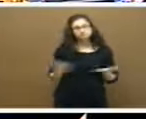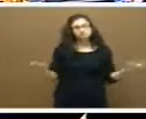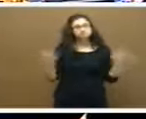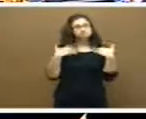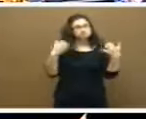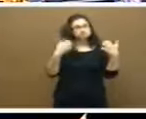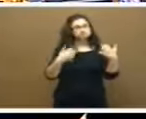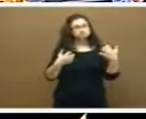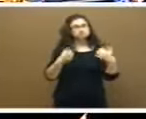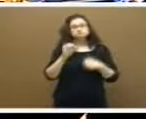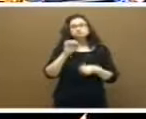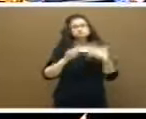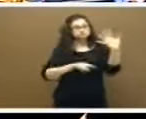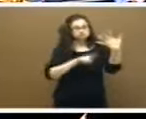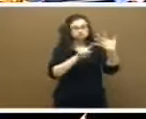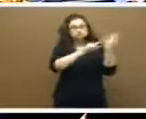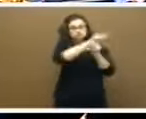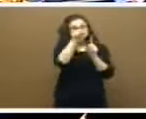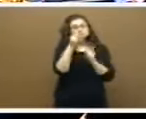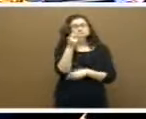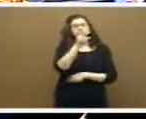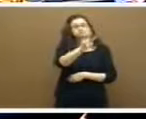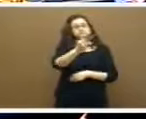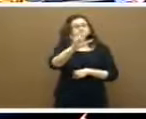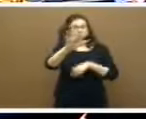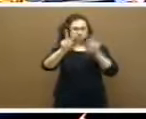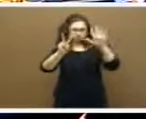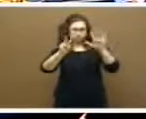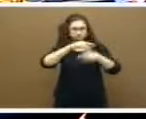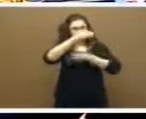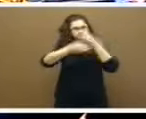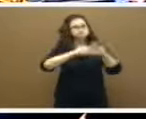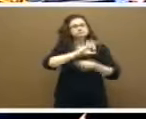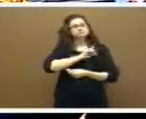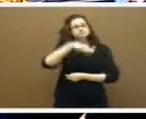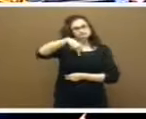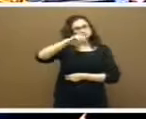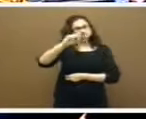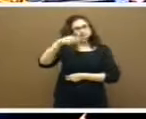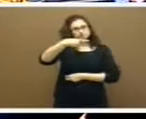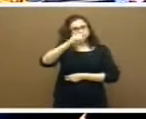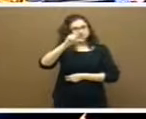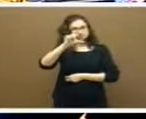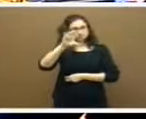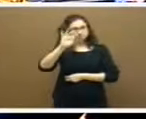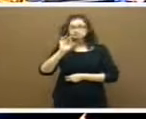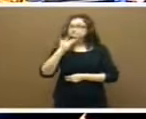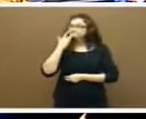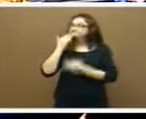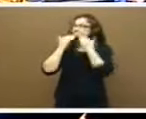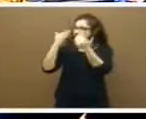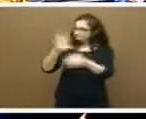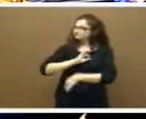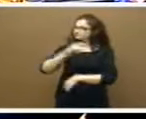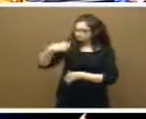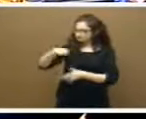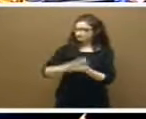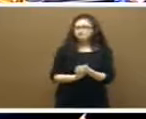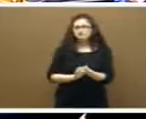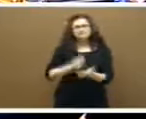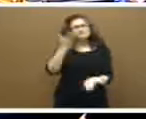Señoría, la quinta pregunta es la número 257, formulada por la señora Mateos Nogales, que tiene la palabra. Gracias, señor presidente.